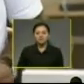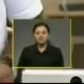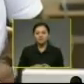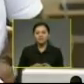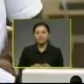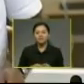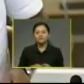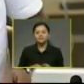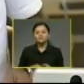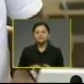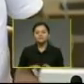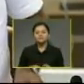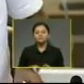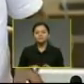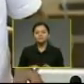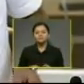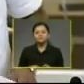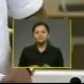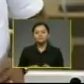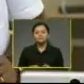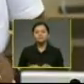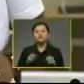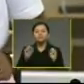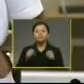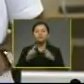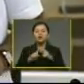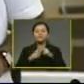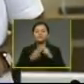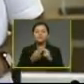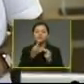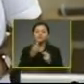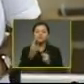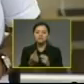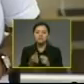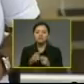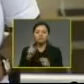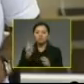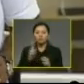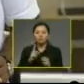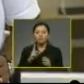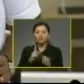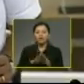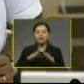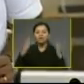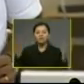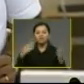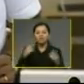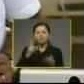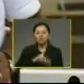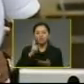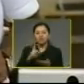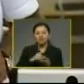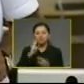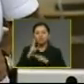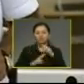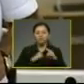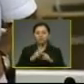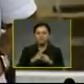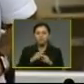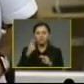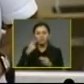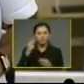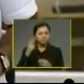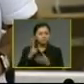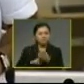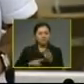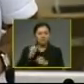lo tome en cuenta. Voy a empezar leyendo un artículo que se publicó en el diario Universo hace un par de años, que